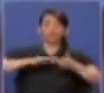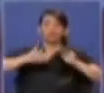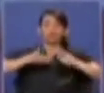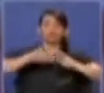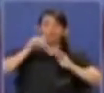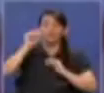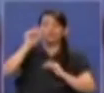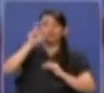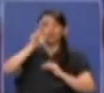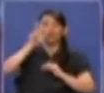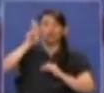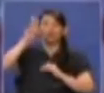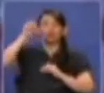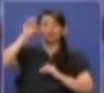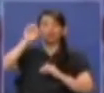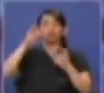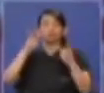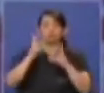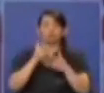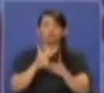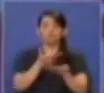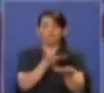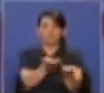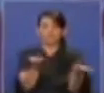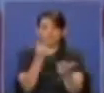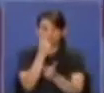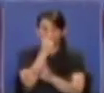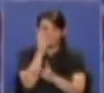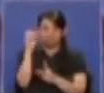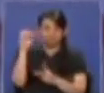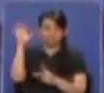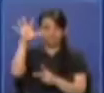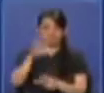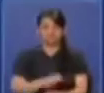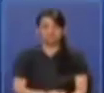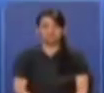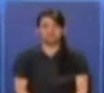ciudadanas beneficiadas de forma directa. Adelante con el video.